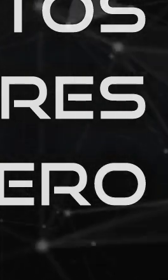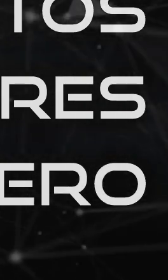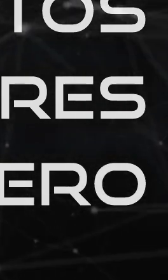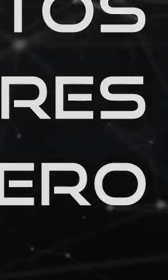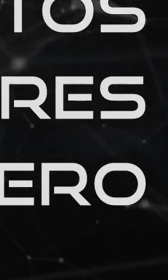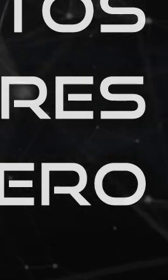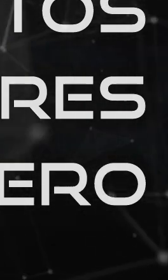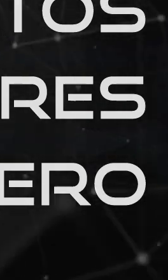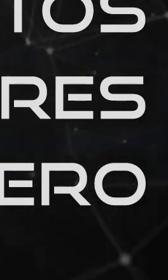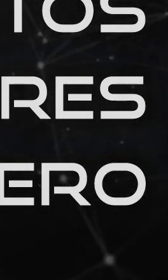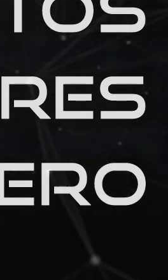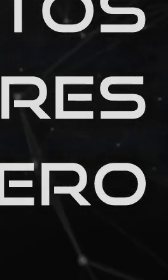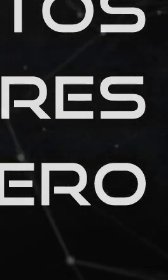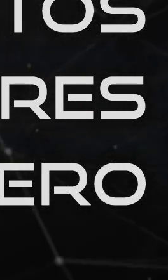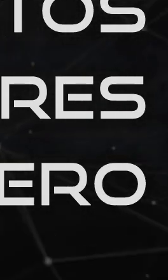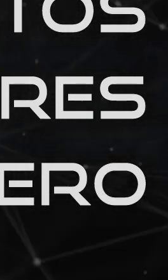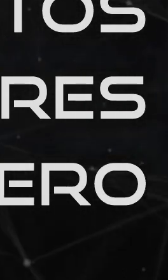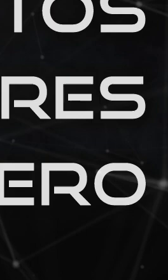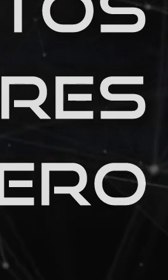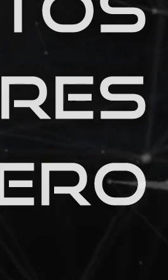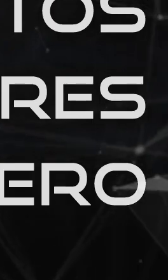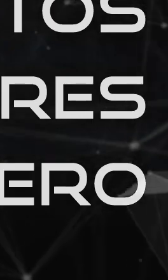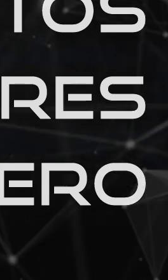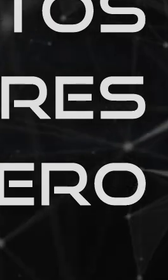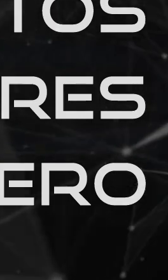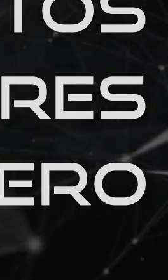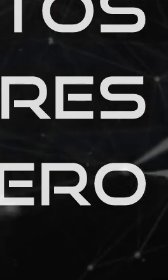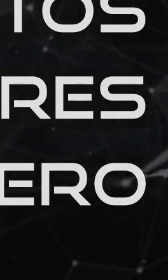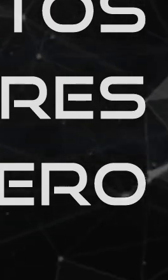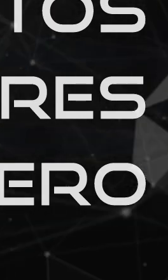El día de hoy, el presidente Andrés Manuel López Obrador.